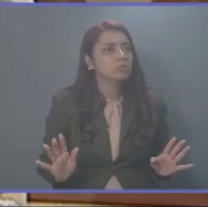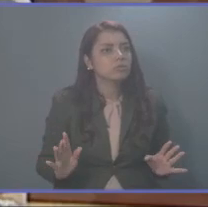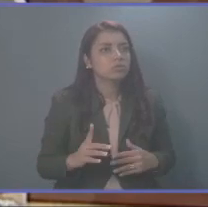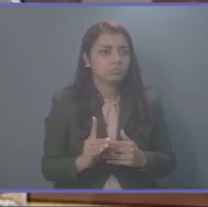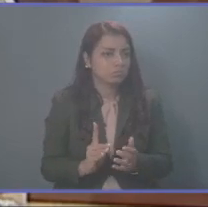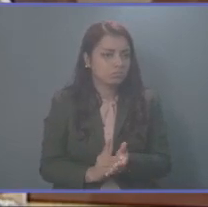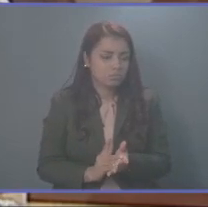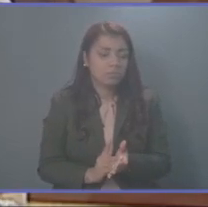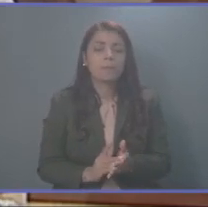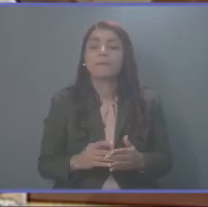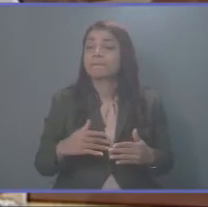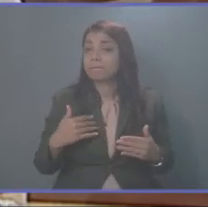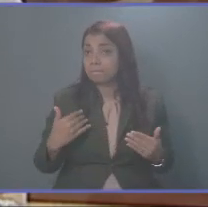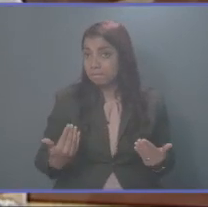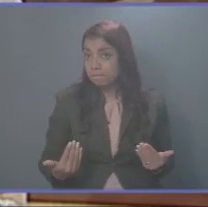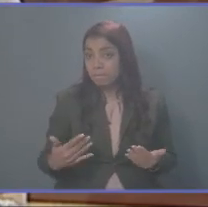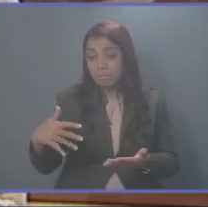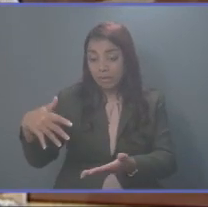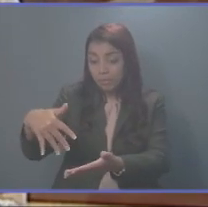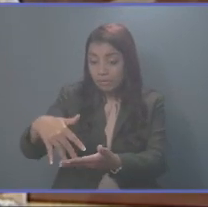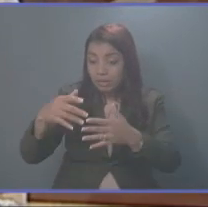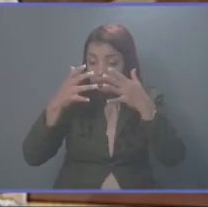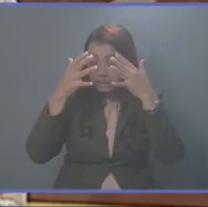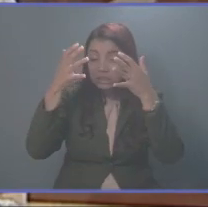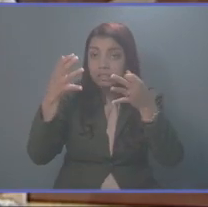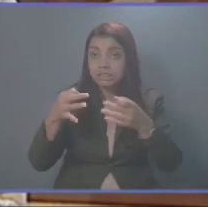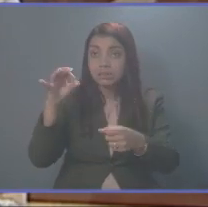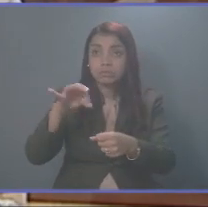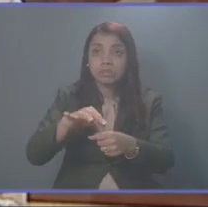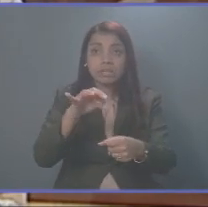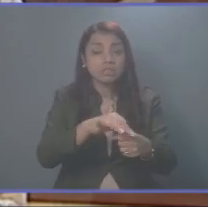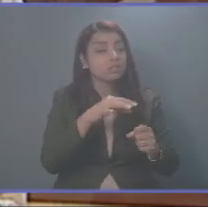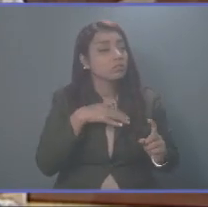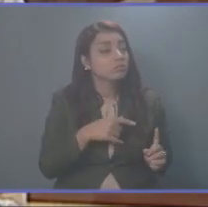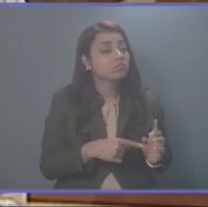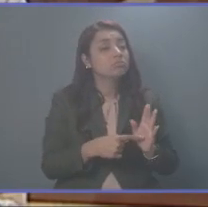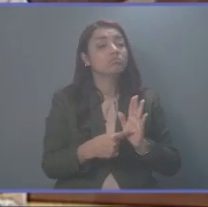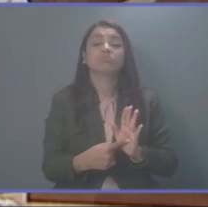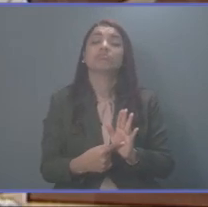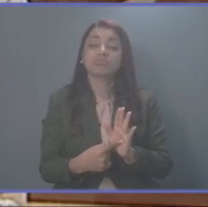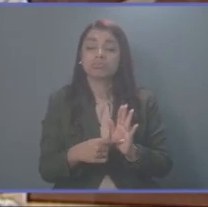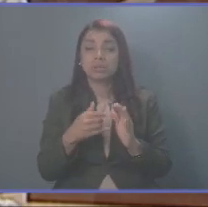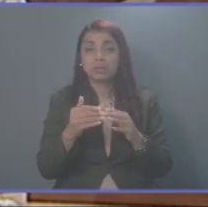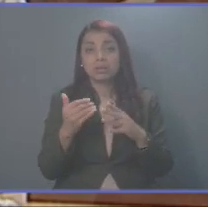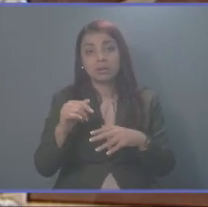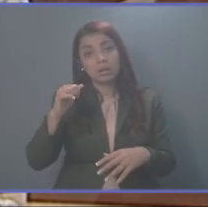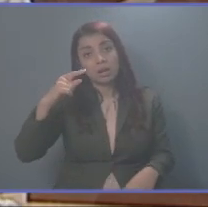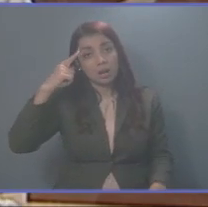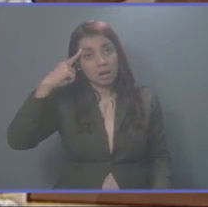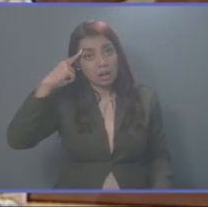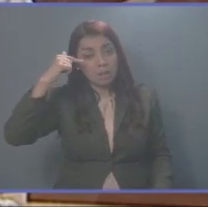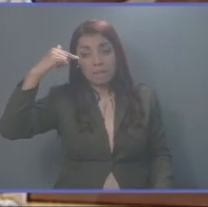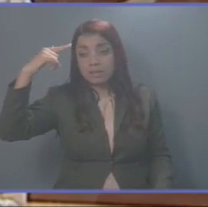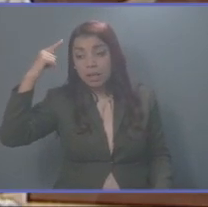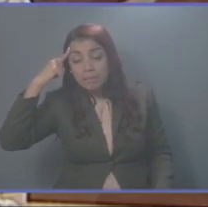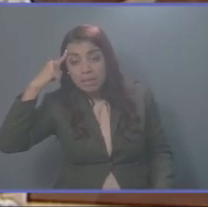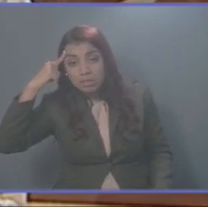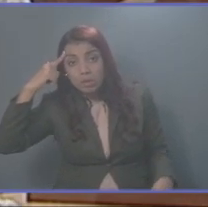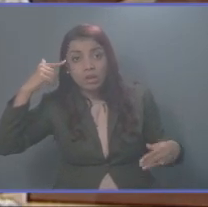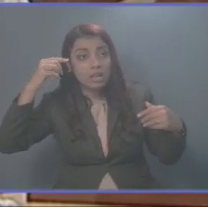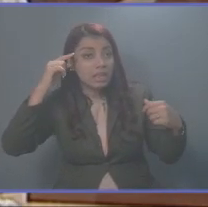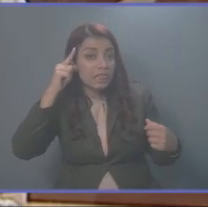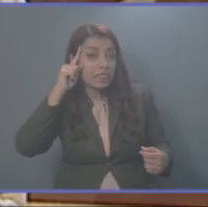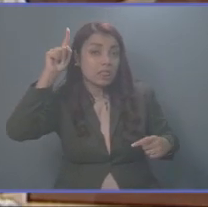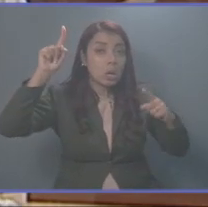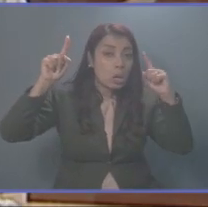Llegamos por decisión ciudadana a representar diferentes formas de pensamiento, distintas ideologías,